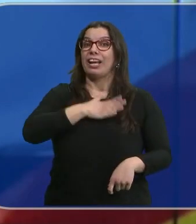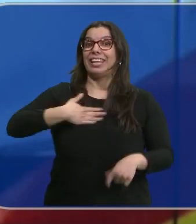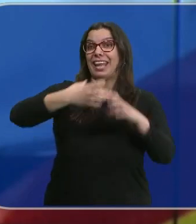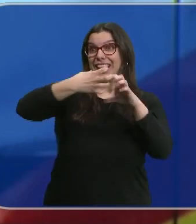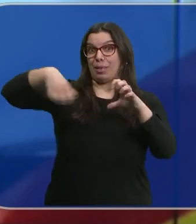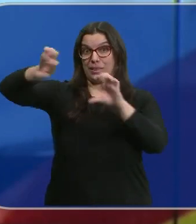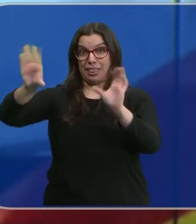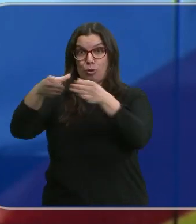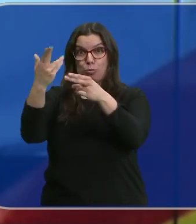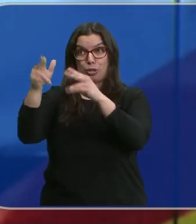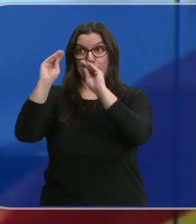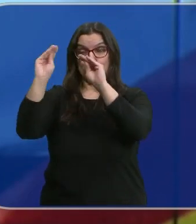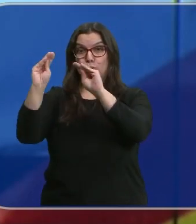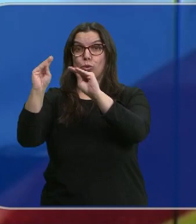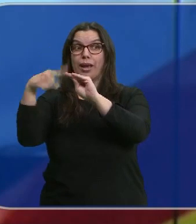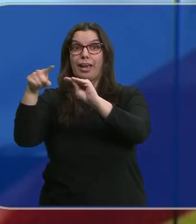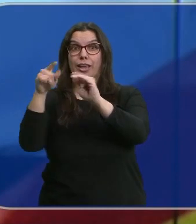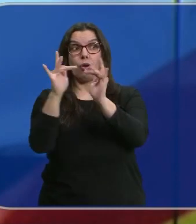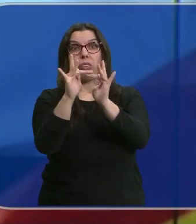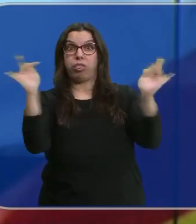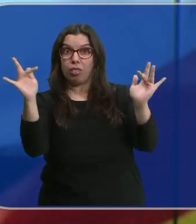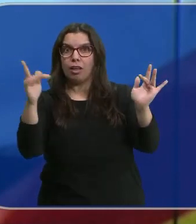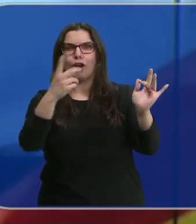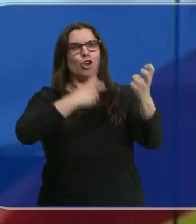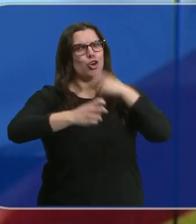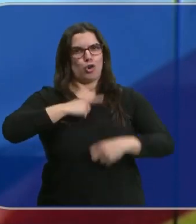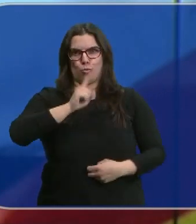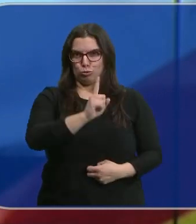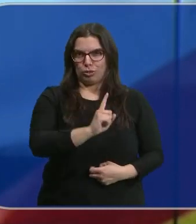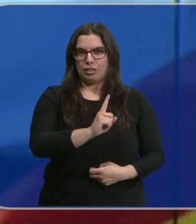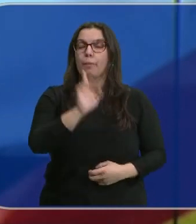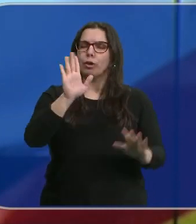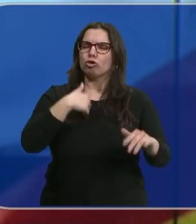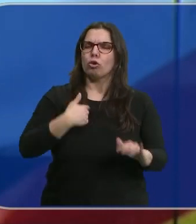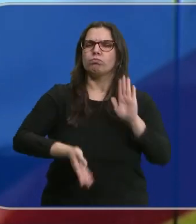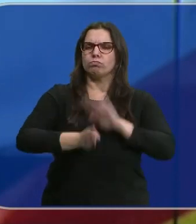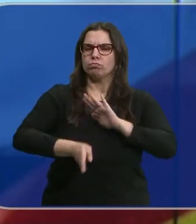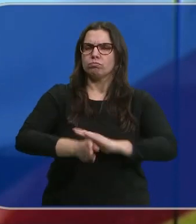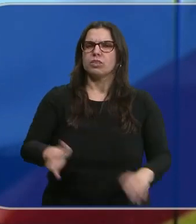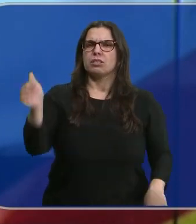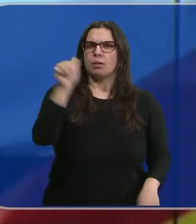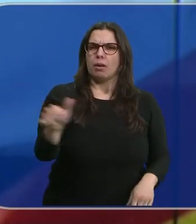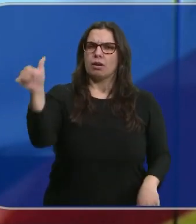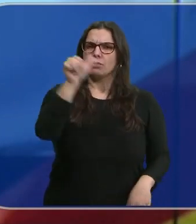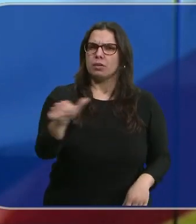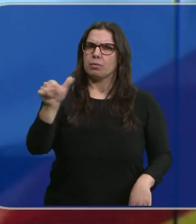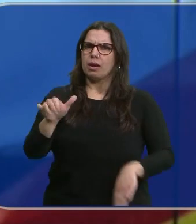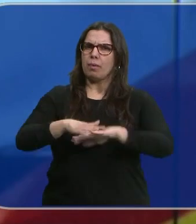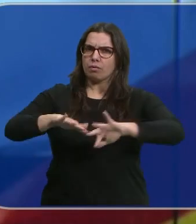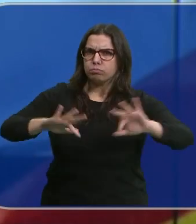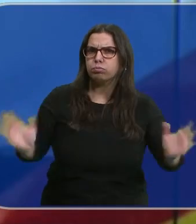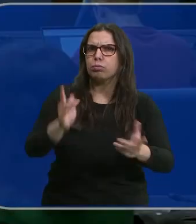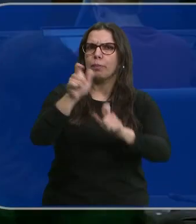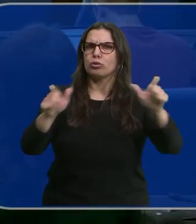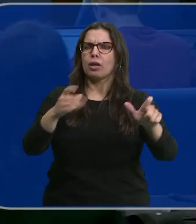independentistas lo abandonen, no nos busque. Pero sí estaré todas las semanas para favorecer a la mayoría de